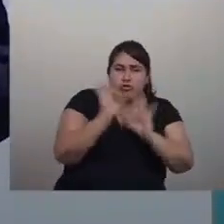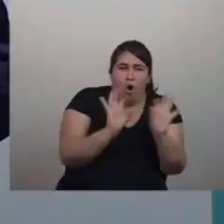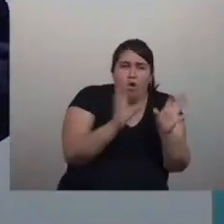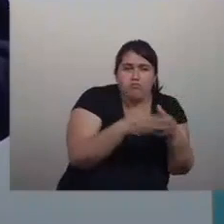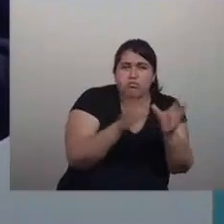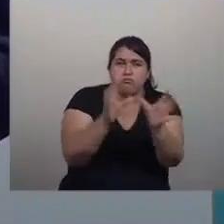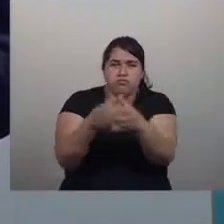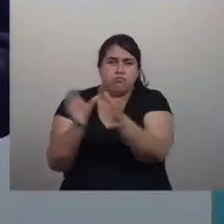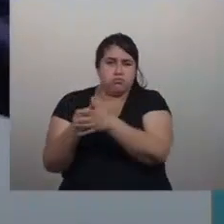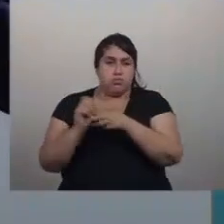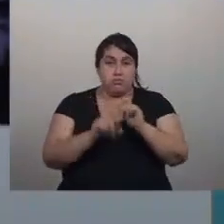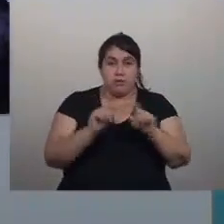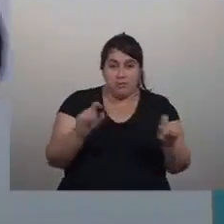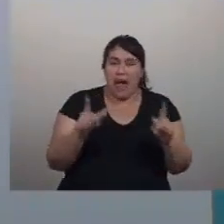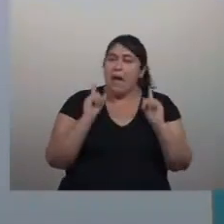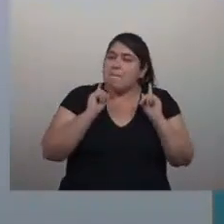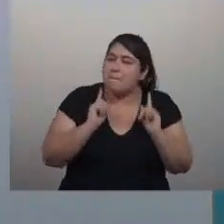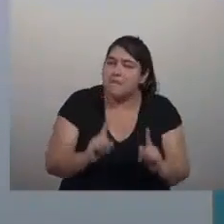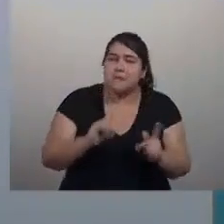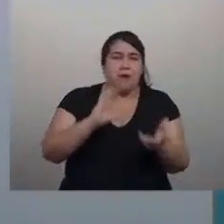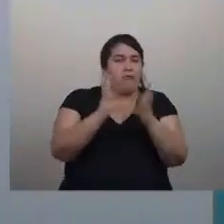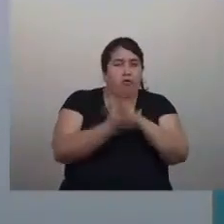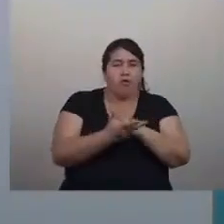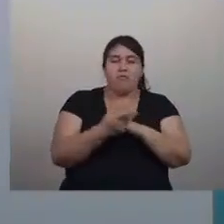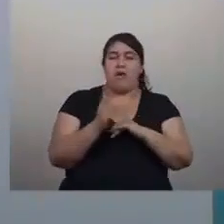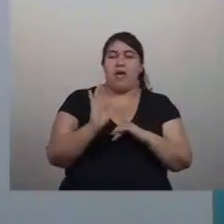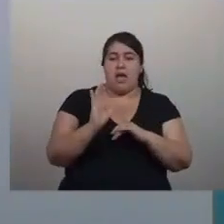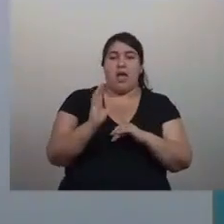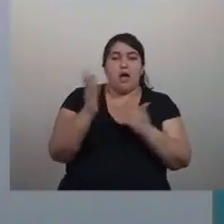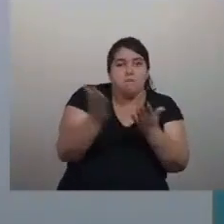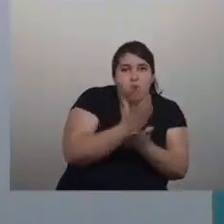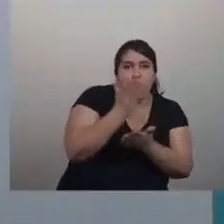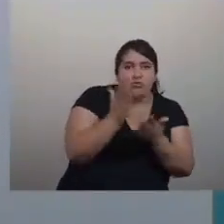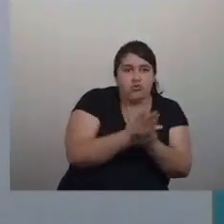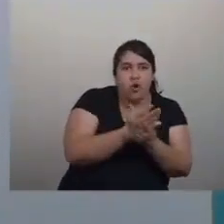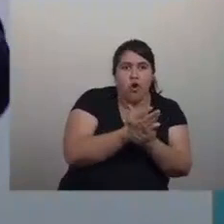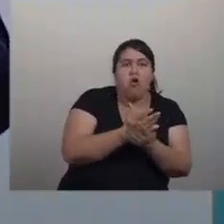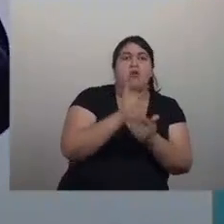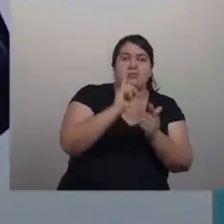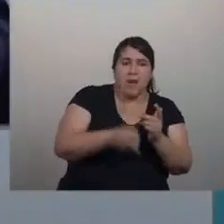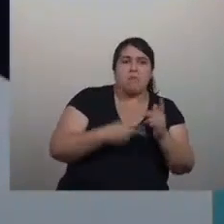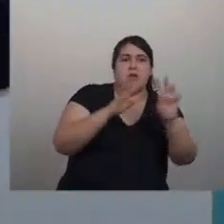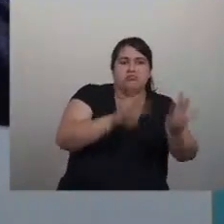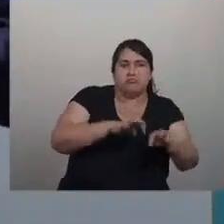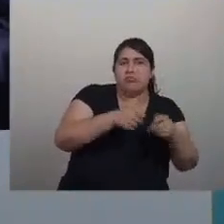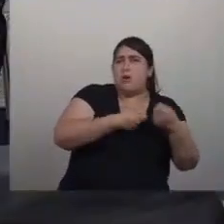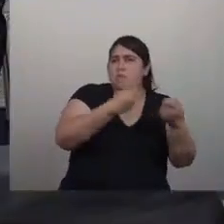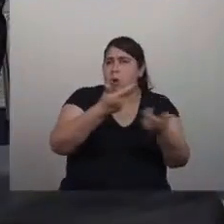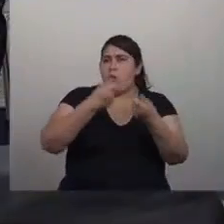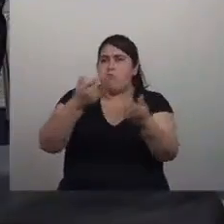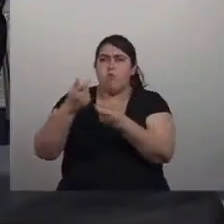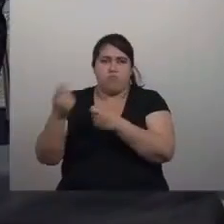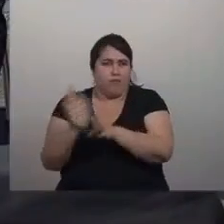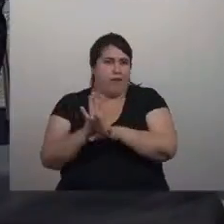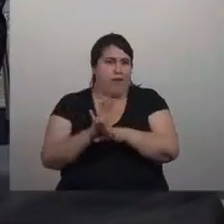escala al mismo tiempo que producís está distribuyendo nos ahorra un problema nos ahorra